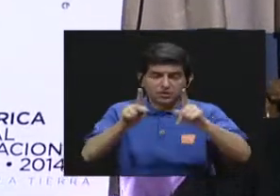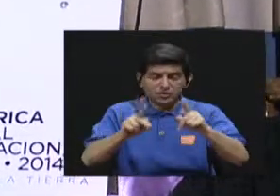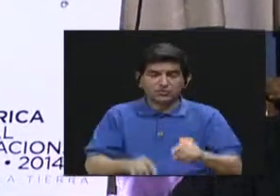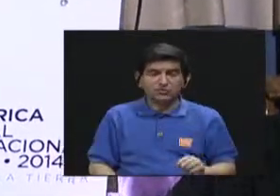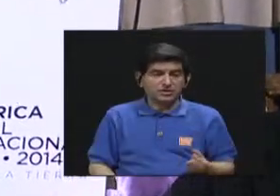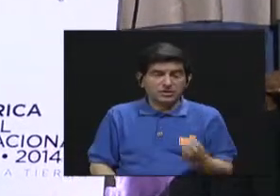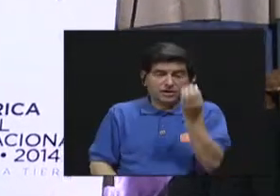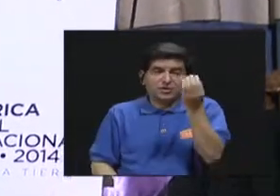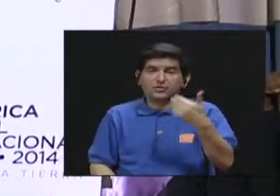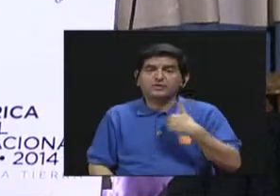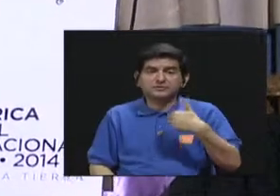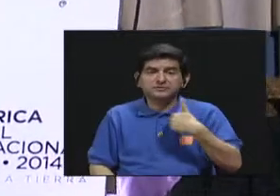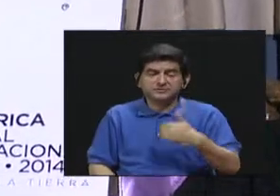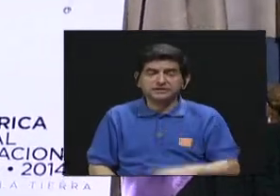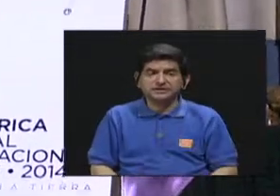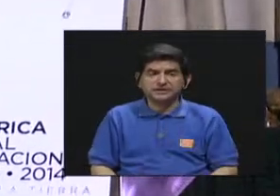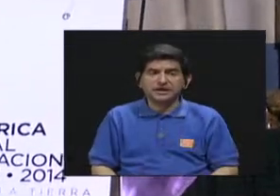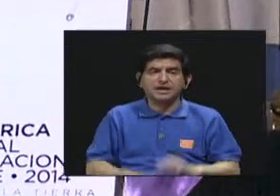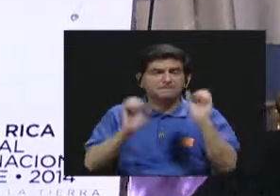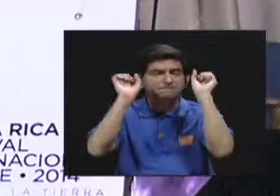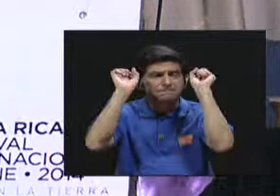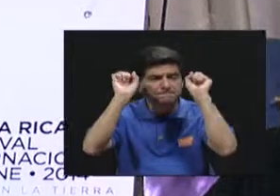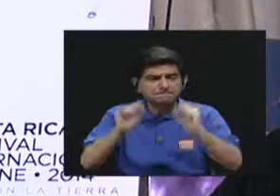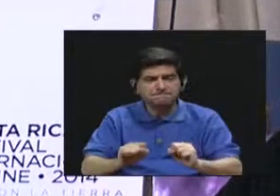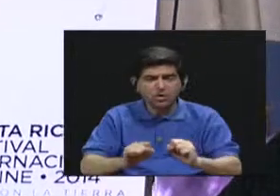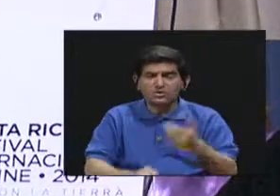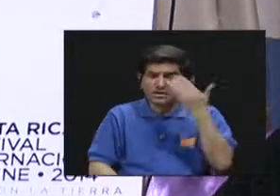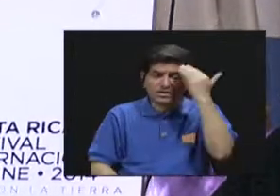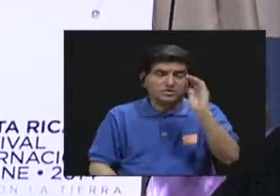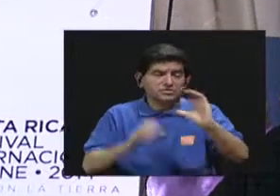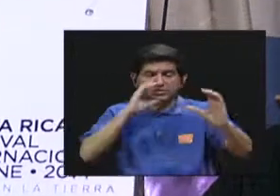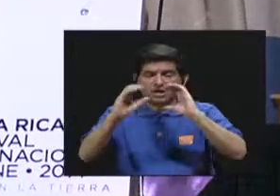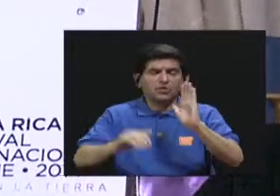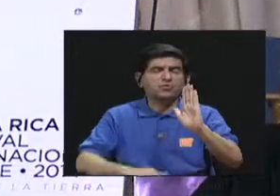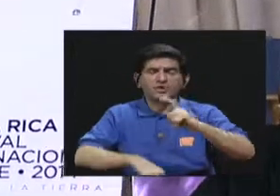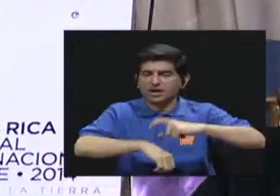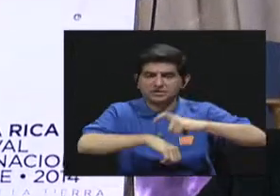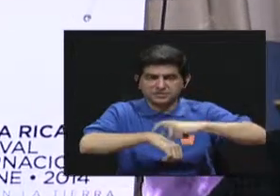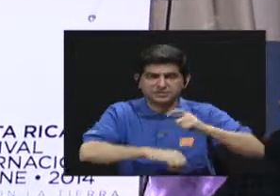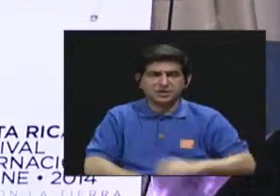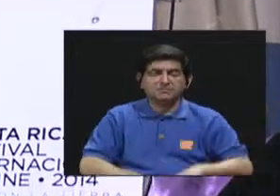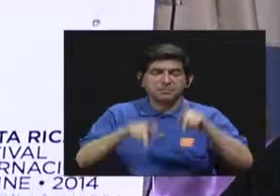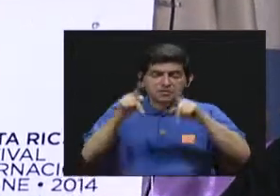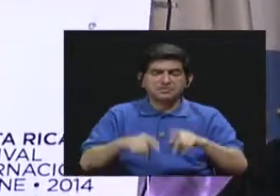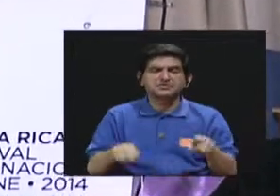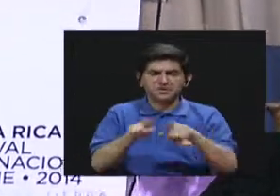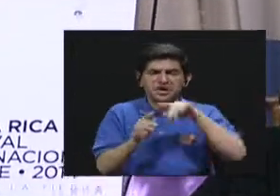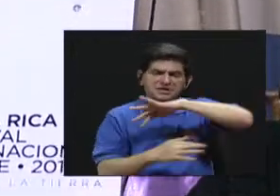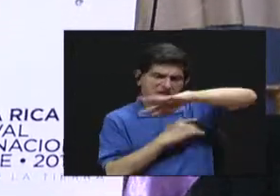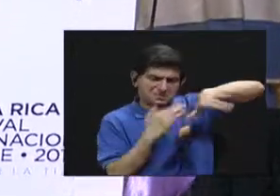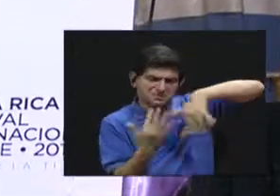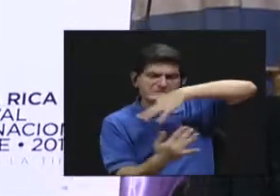que pudieran, no sé, comunicarse un ratito y que la gente pudiera como interactuar